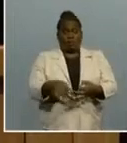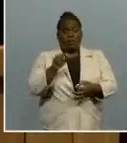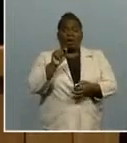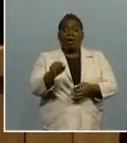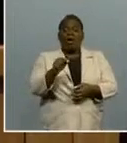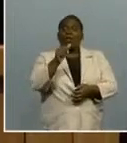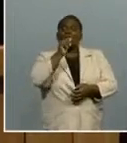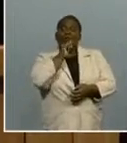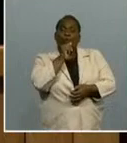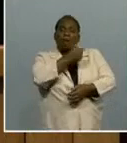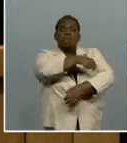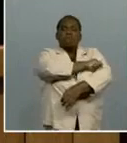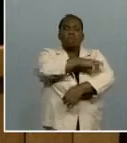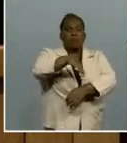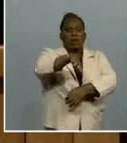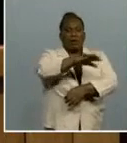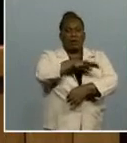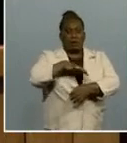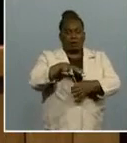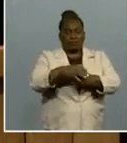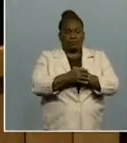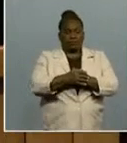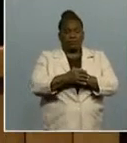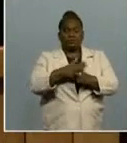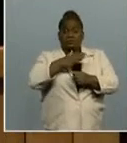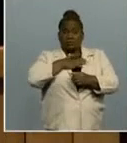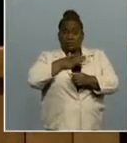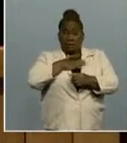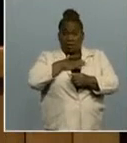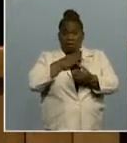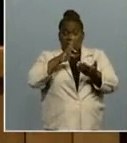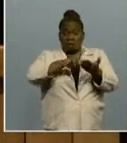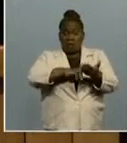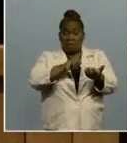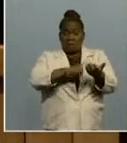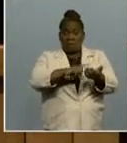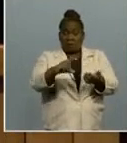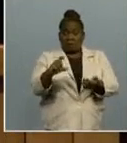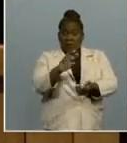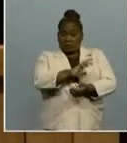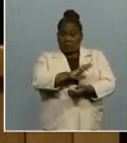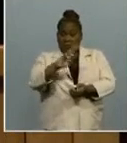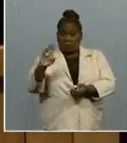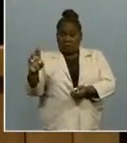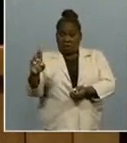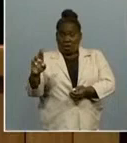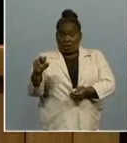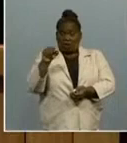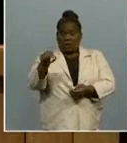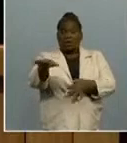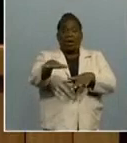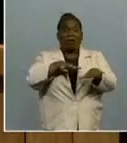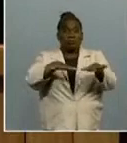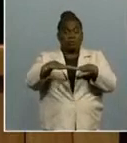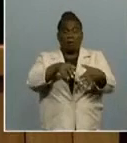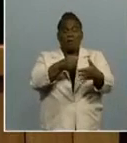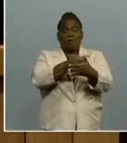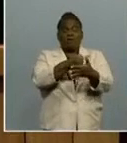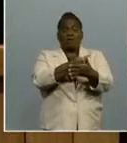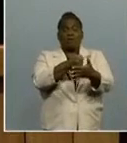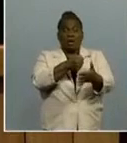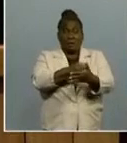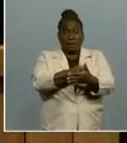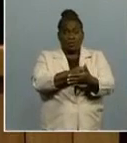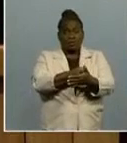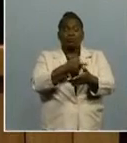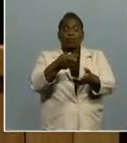inquietudes populares ejerzamos una militancia partidista y revolucionaria que se activa en el enfrentamiento a las conductas